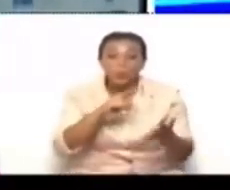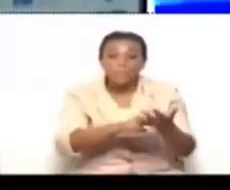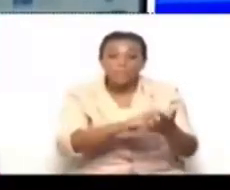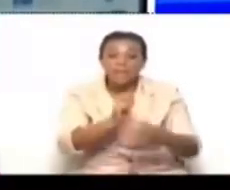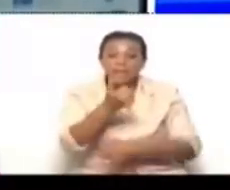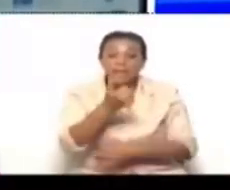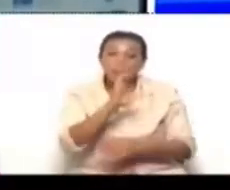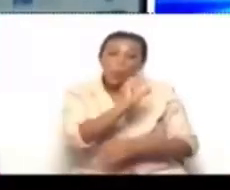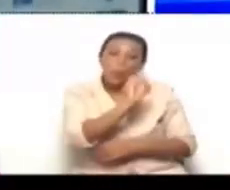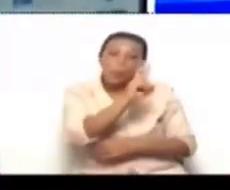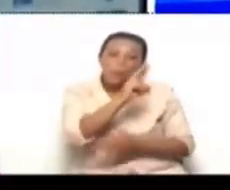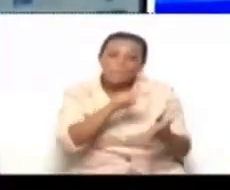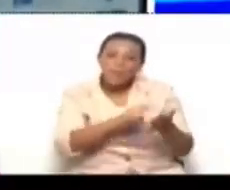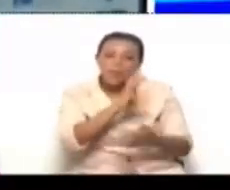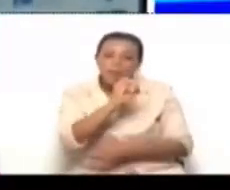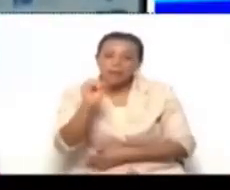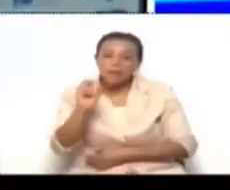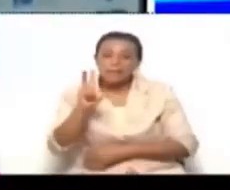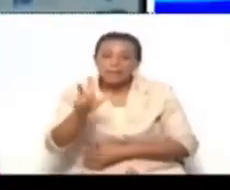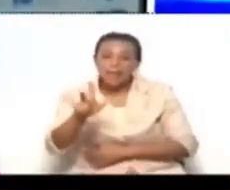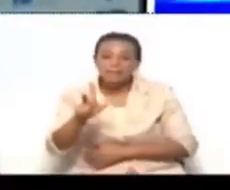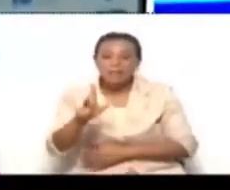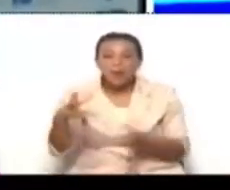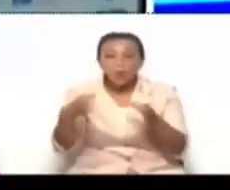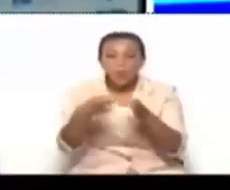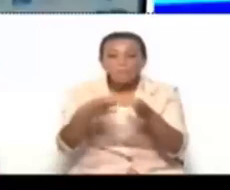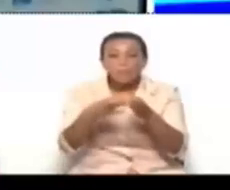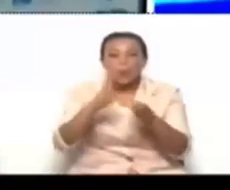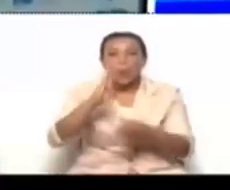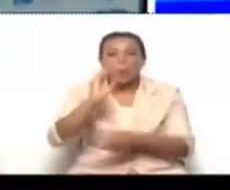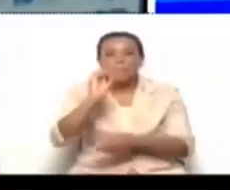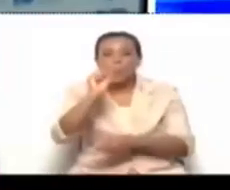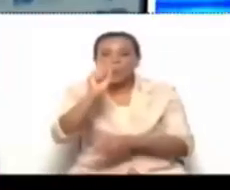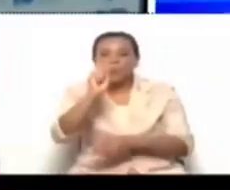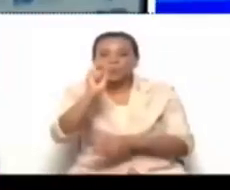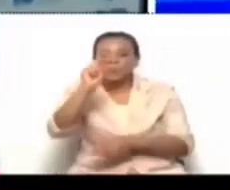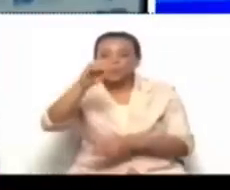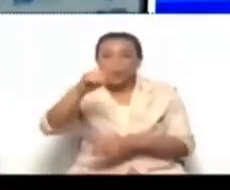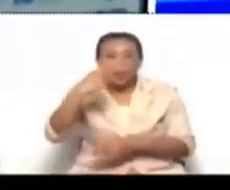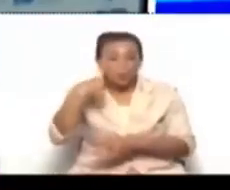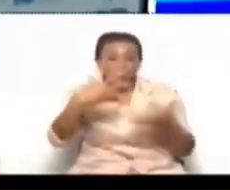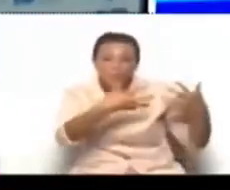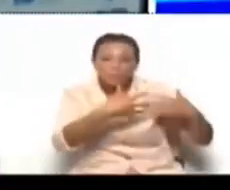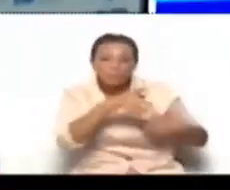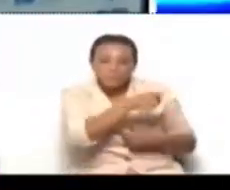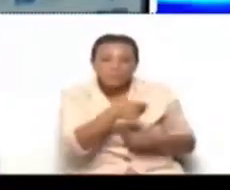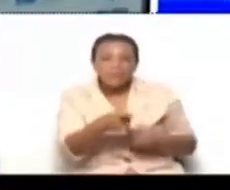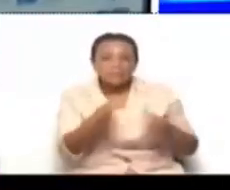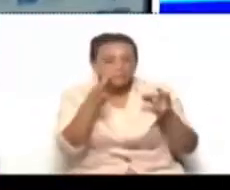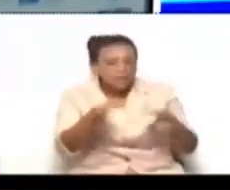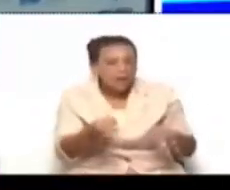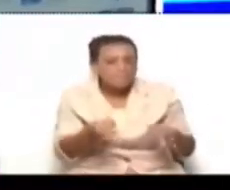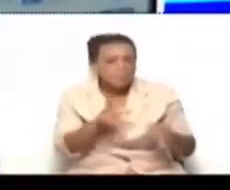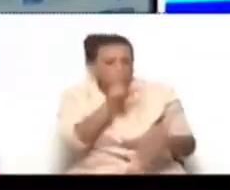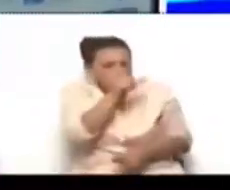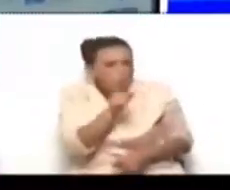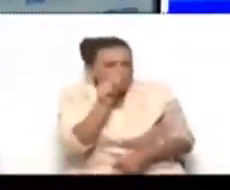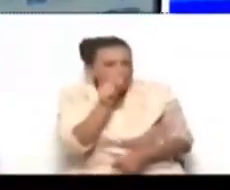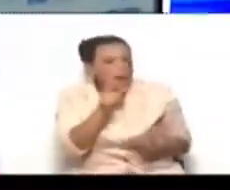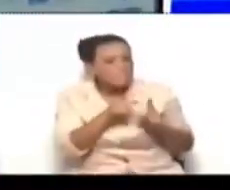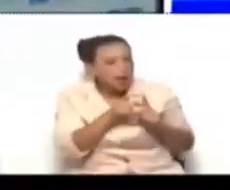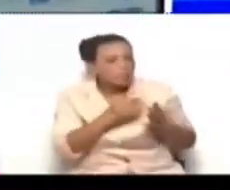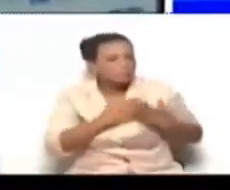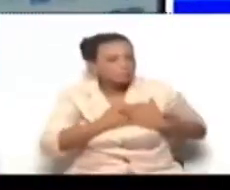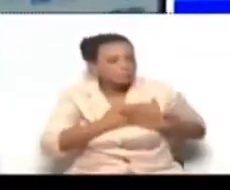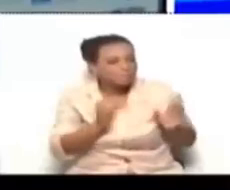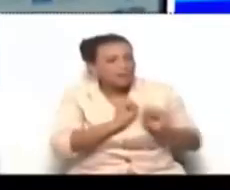2003 el Grupo de Boston, Grupo Parlamentario. Correcto, sí, recuerdo. Siempre con una palabra